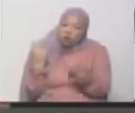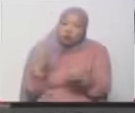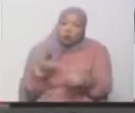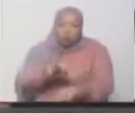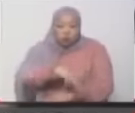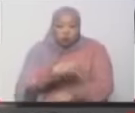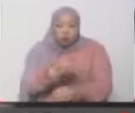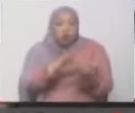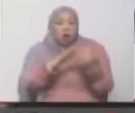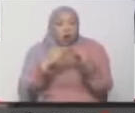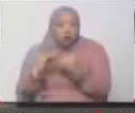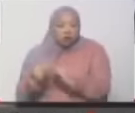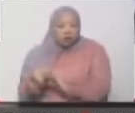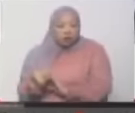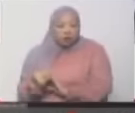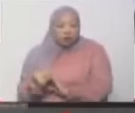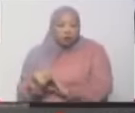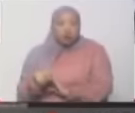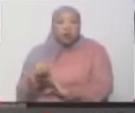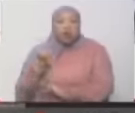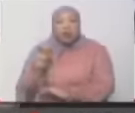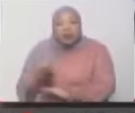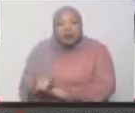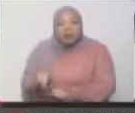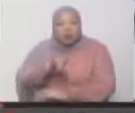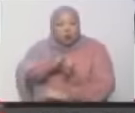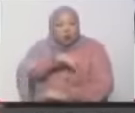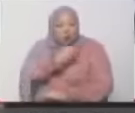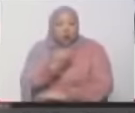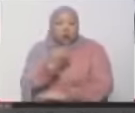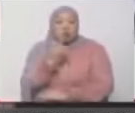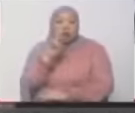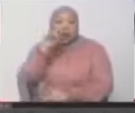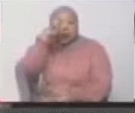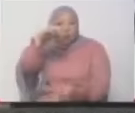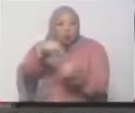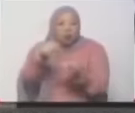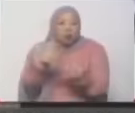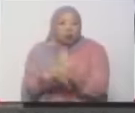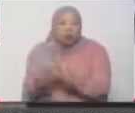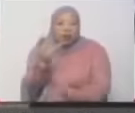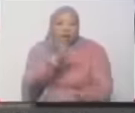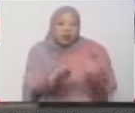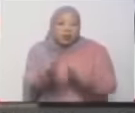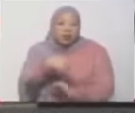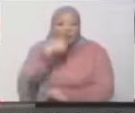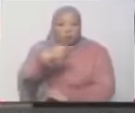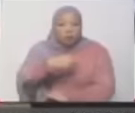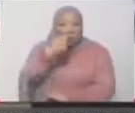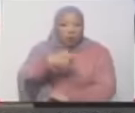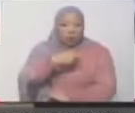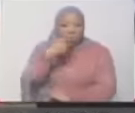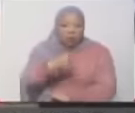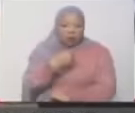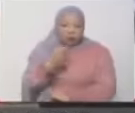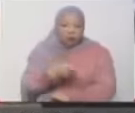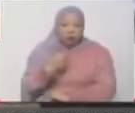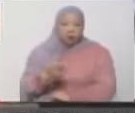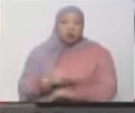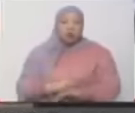Universidad de las Comunas y una universidad que tenga como eje transversal, bueno, las ciencias políticas, una universidad que tenga